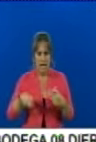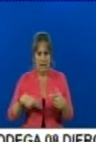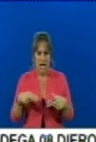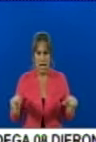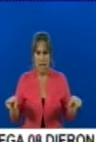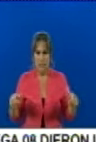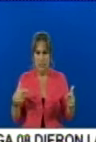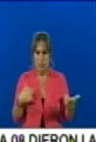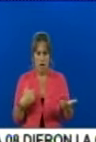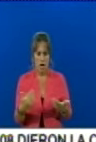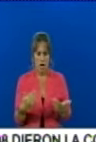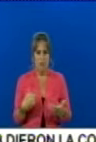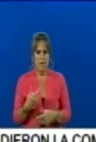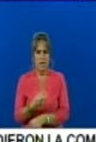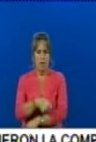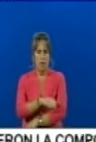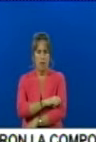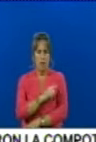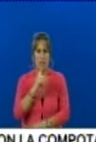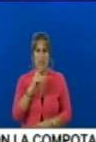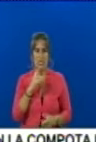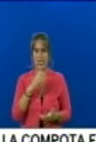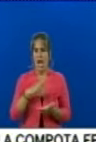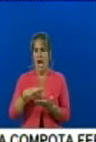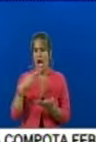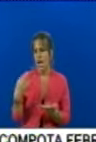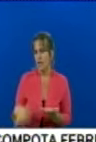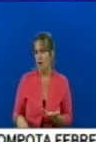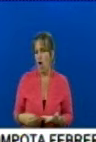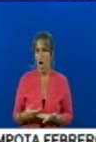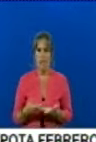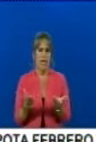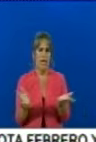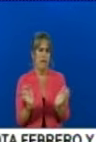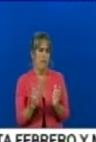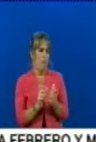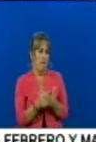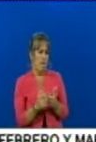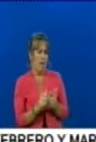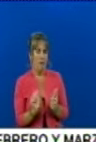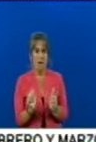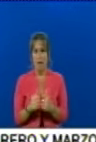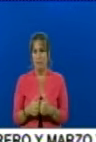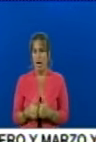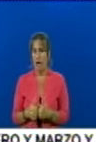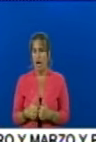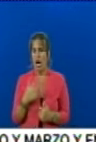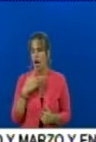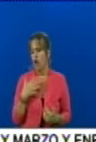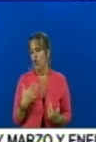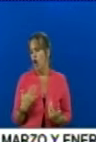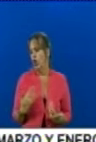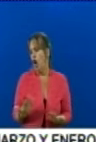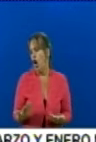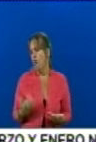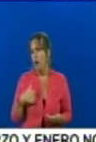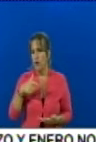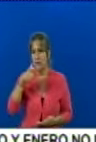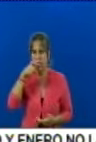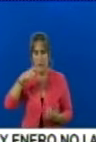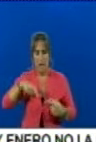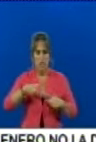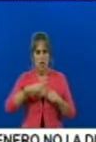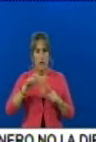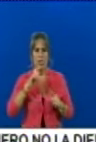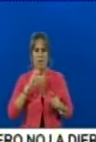hemos compartido con nuestra población referido al arroz, a la distribución, a la papa, al pan, ¿cómo se pretende dar seguimiento a este tema